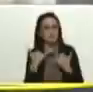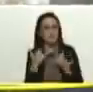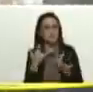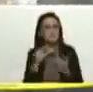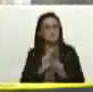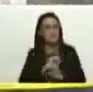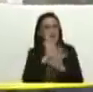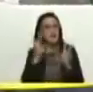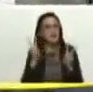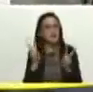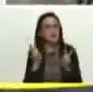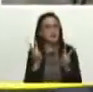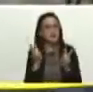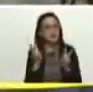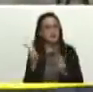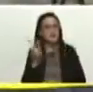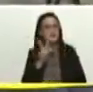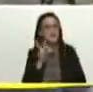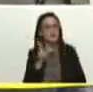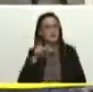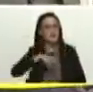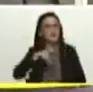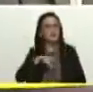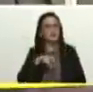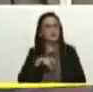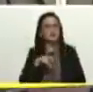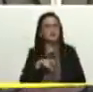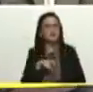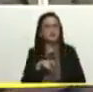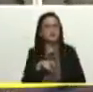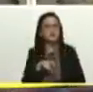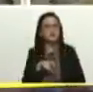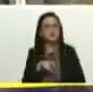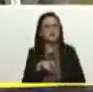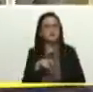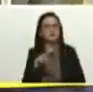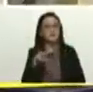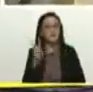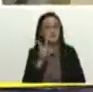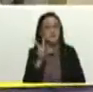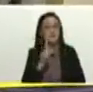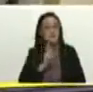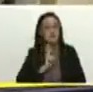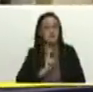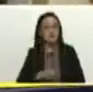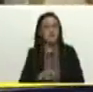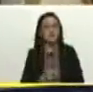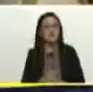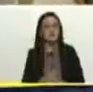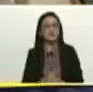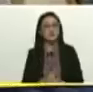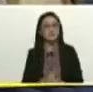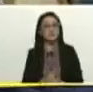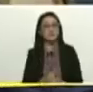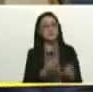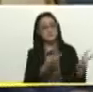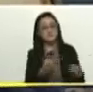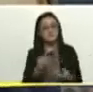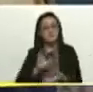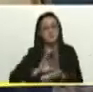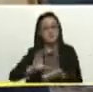los sectores donde Venezuela necesita y donde Venezuela debe y puede recibir